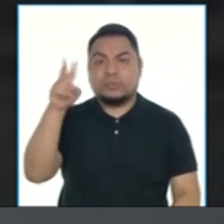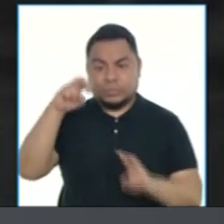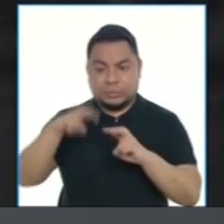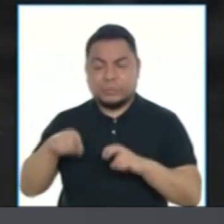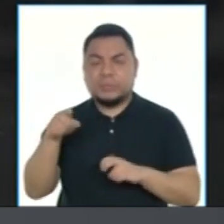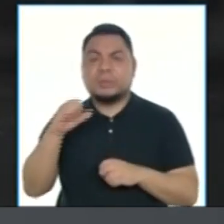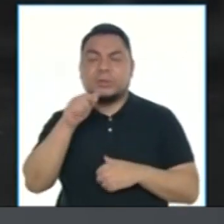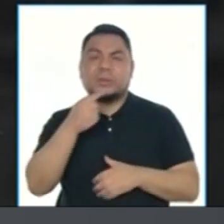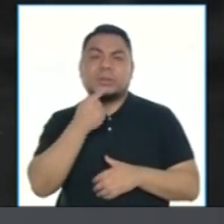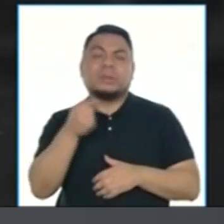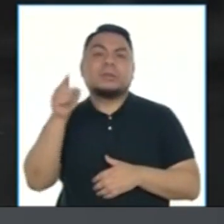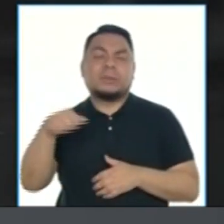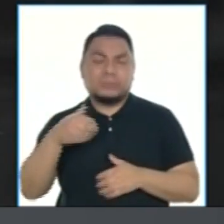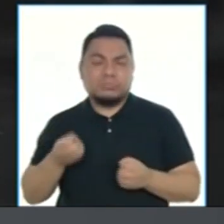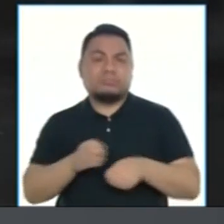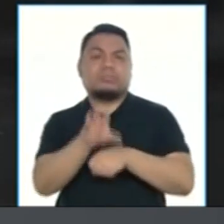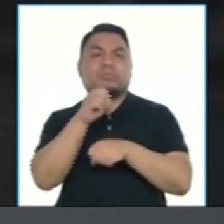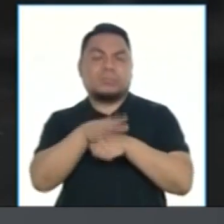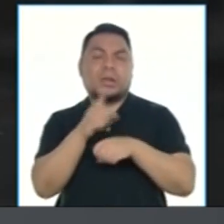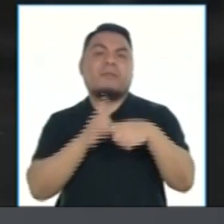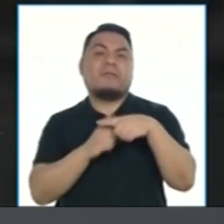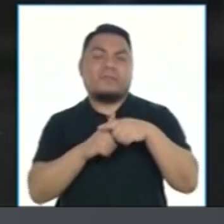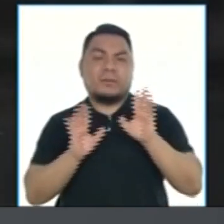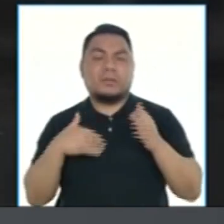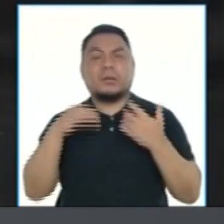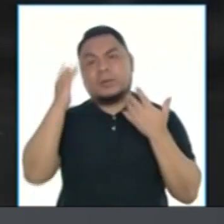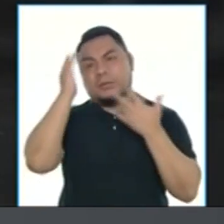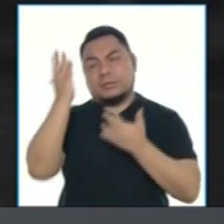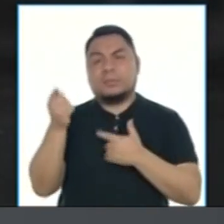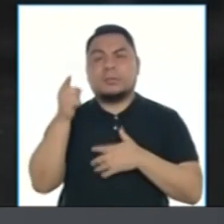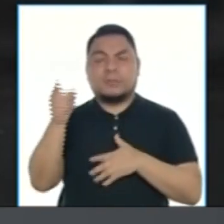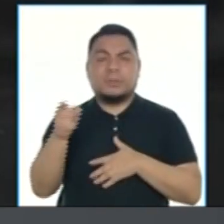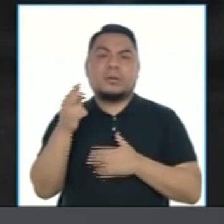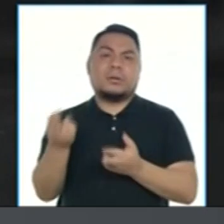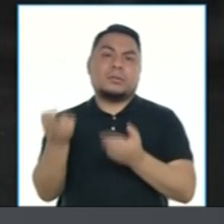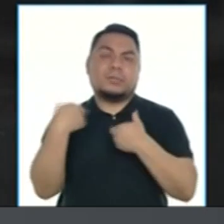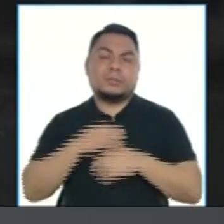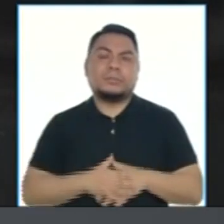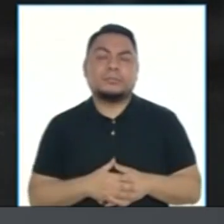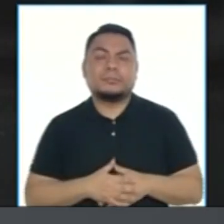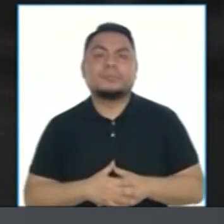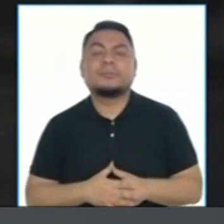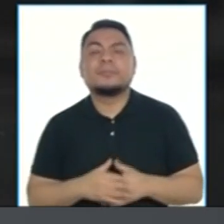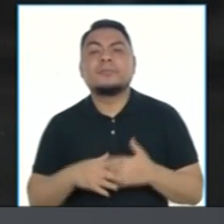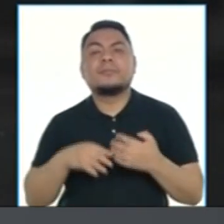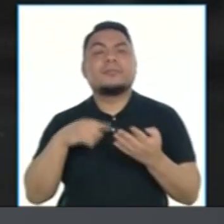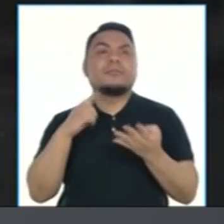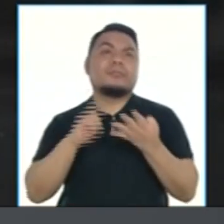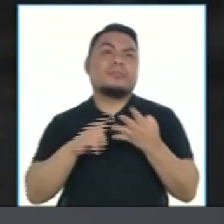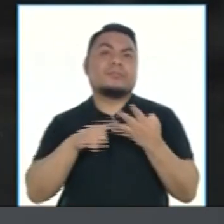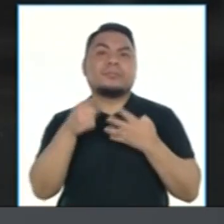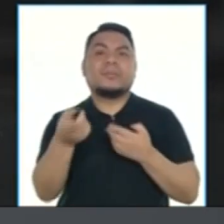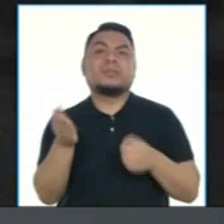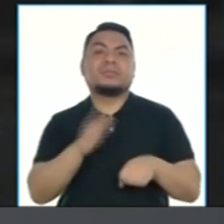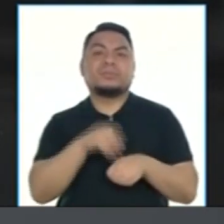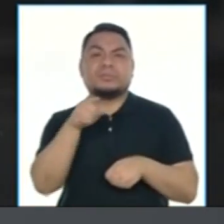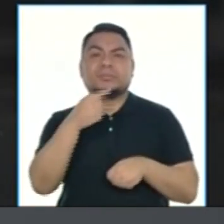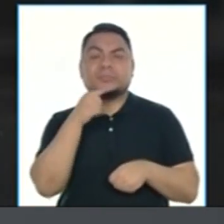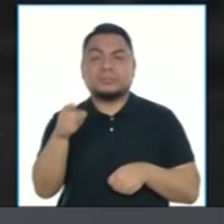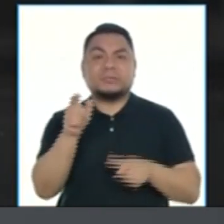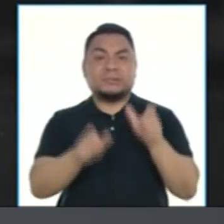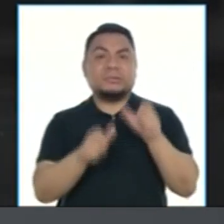aparentemente estarían dando orientaciones a favor. Estamos a la espera de esos resultados. Con respecto al seguimiento